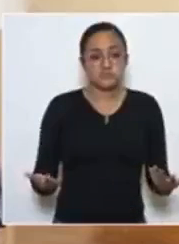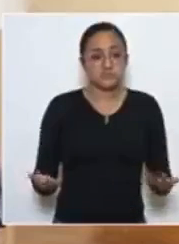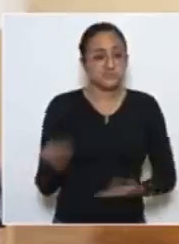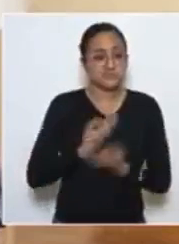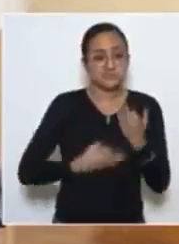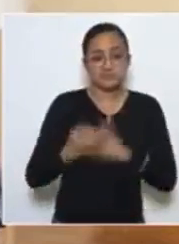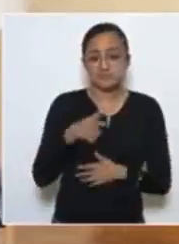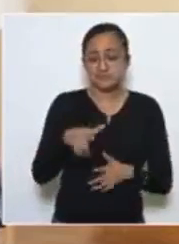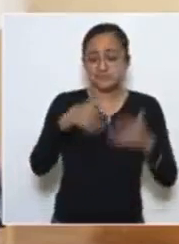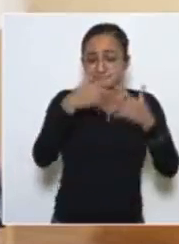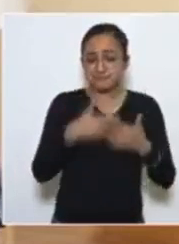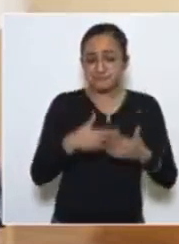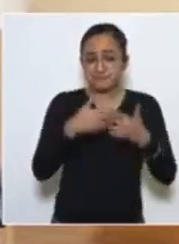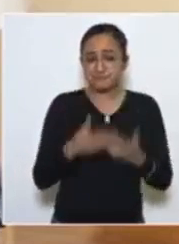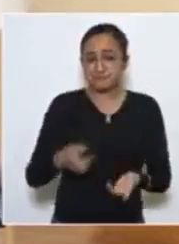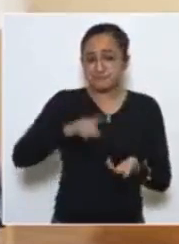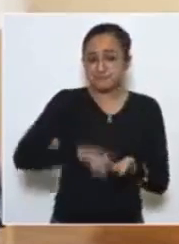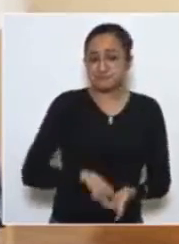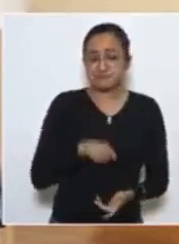todas las empresas del país fueran